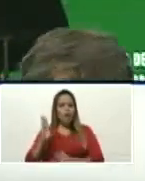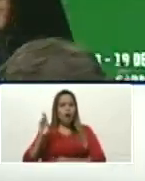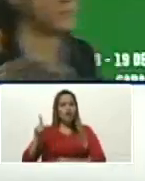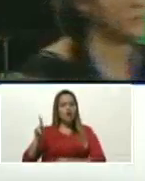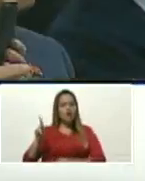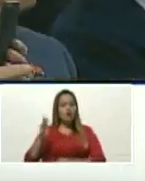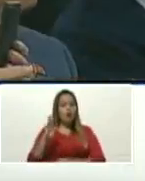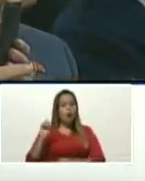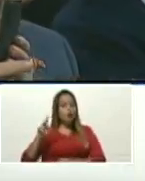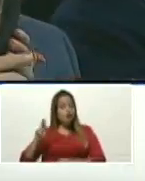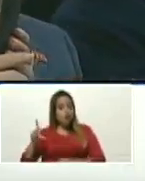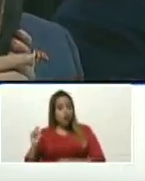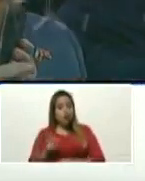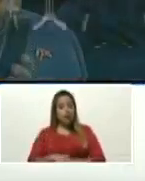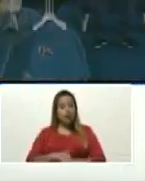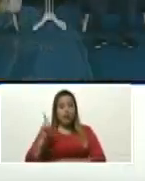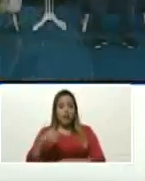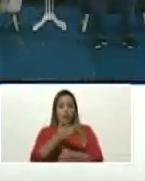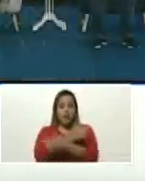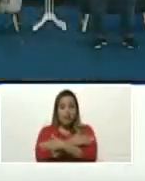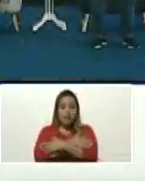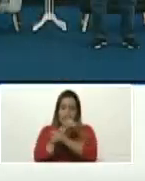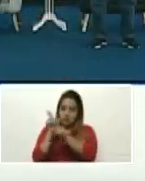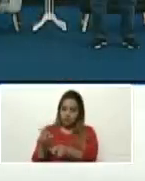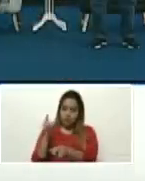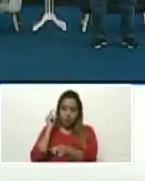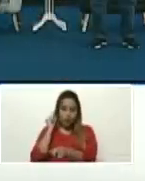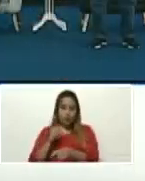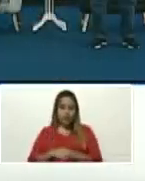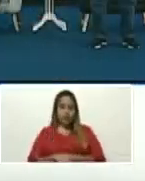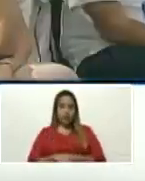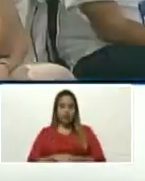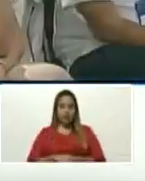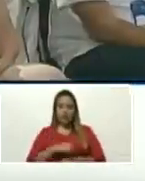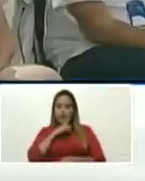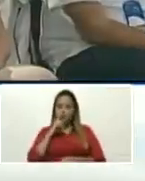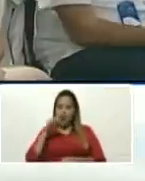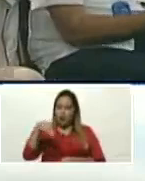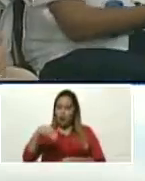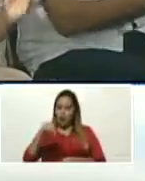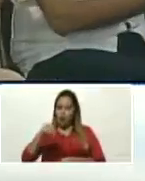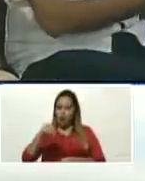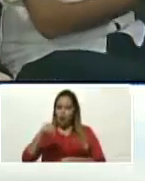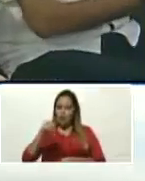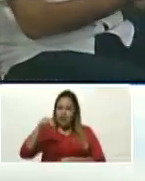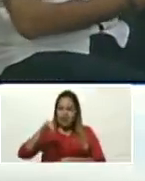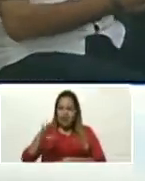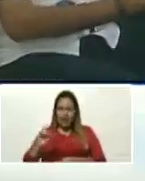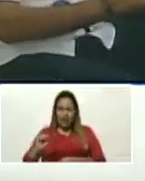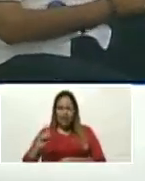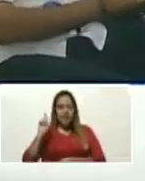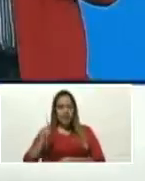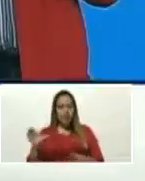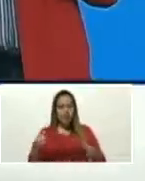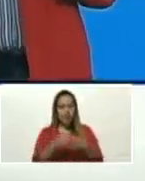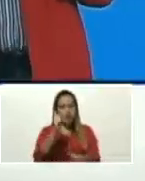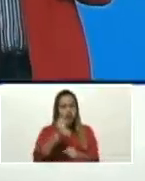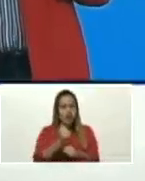y felicitarla a Mónica, al Partido de los Trabajadores y a